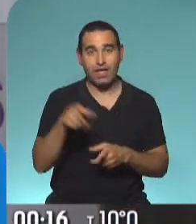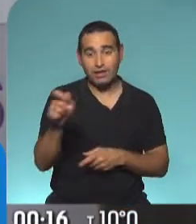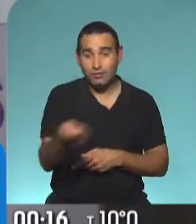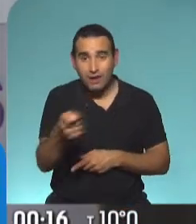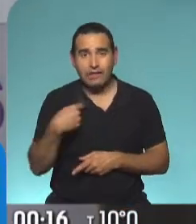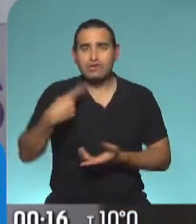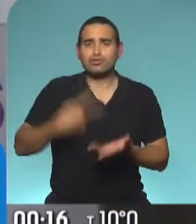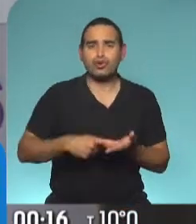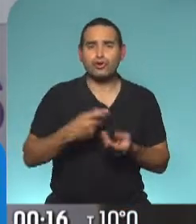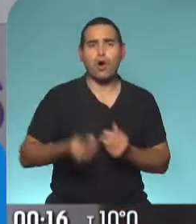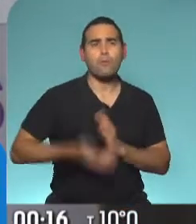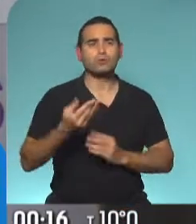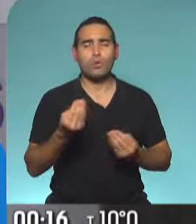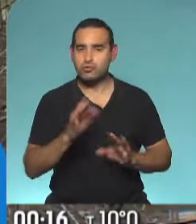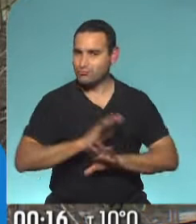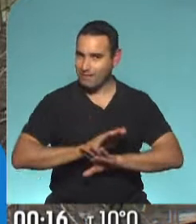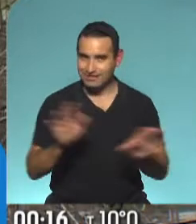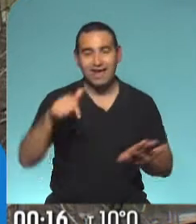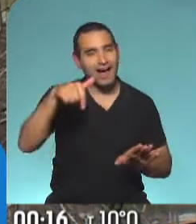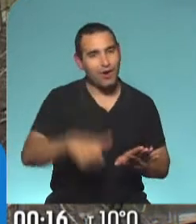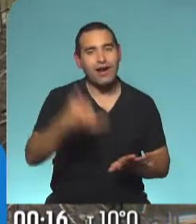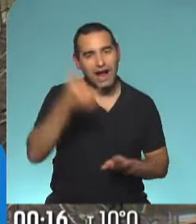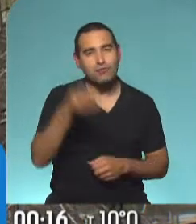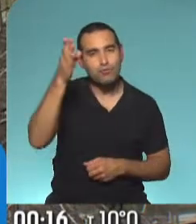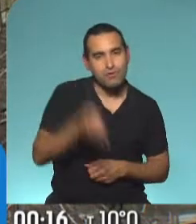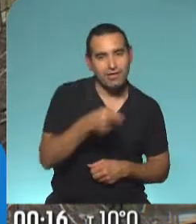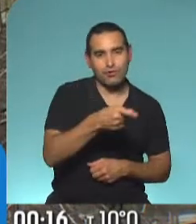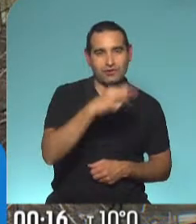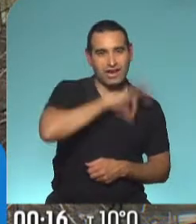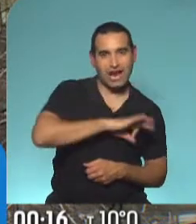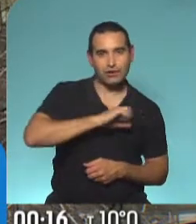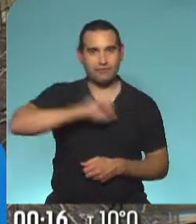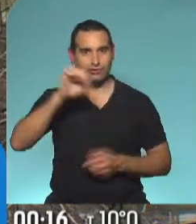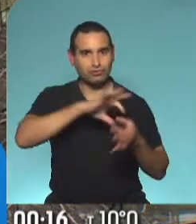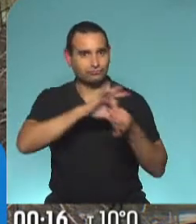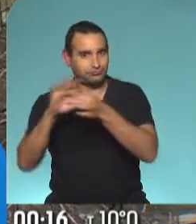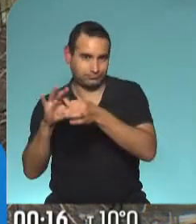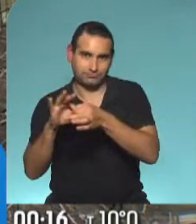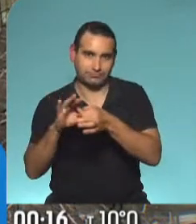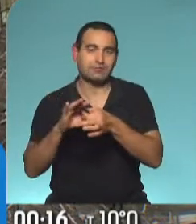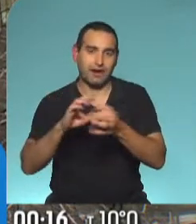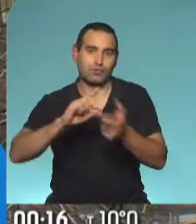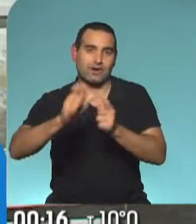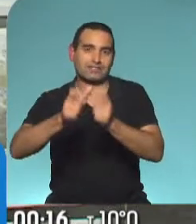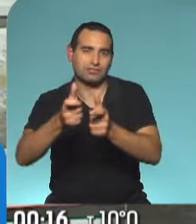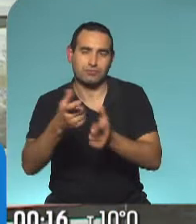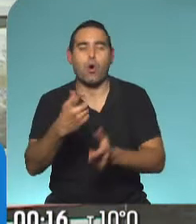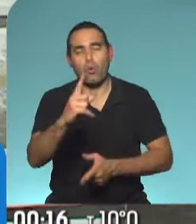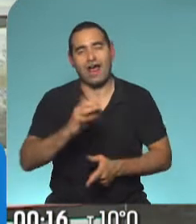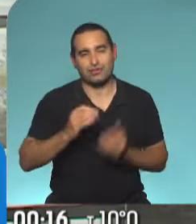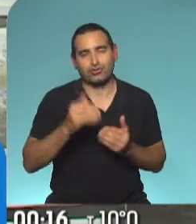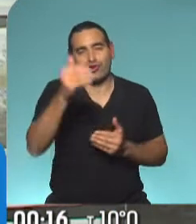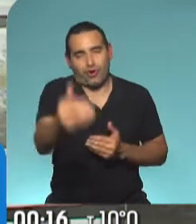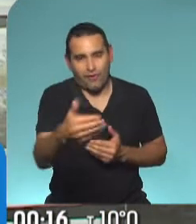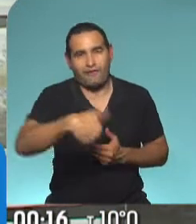cuánto tiene que aumentar. Eso ahora va a ser un índice promedio entre inflación y salario que se va a aplicar, por supuesto, dentro de un año, porque